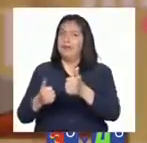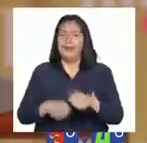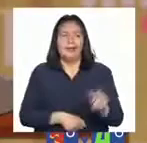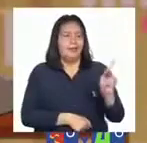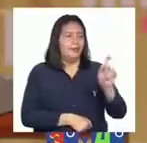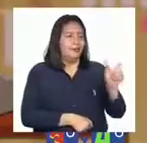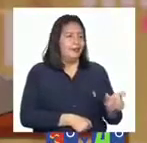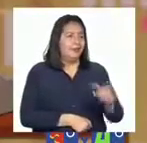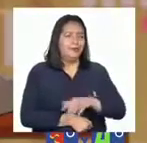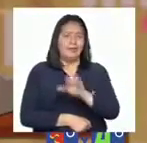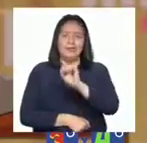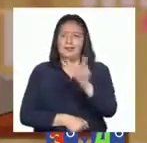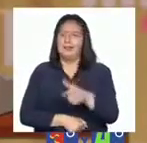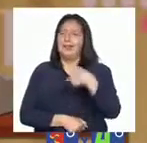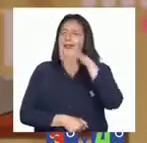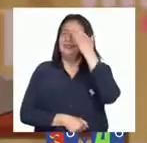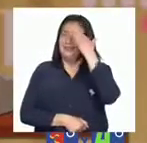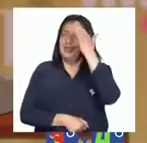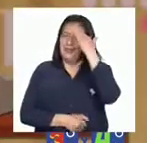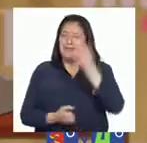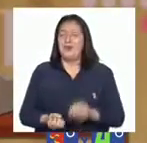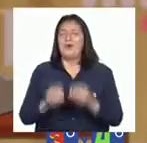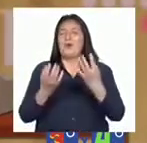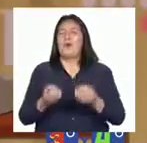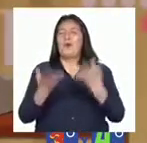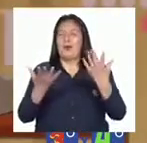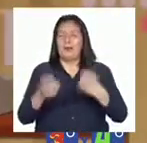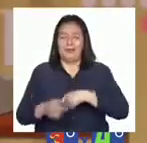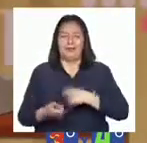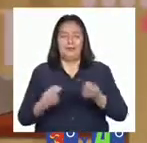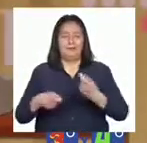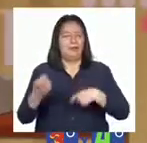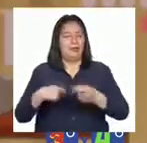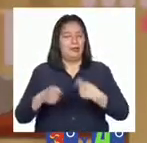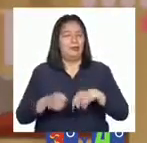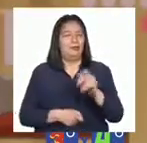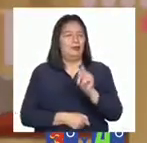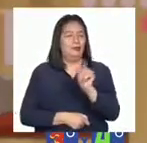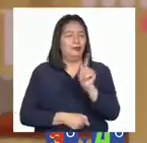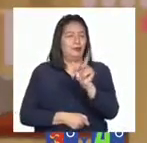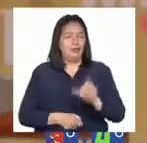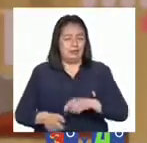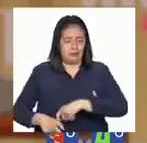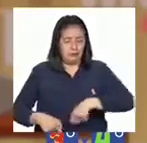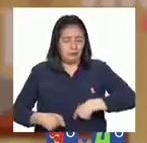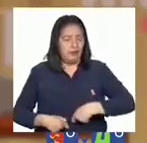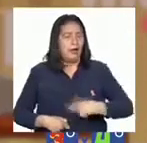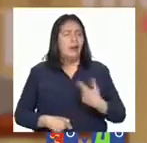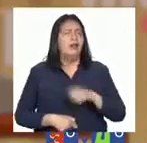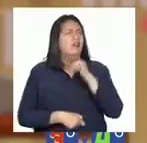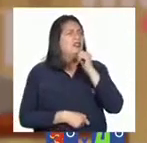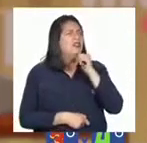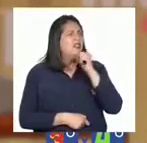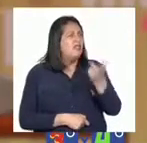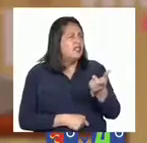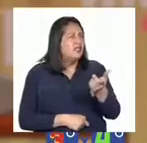Quilla y Sisa han averiguado cuántas fajas vendió Sisa. ¿Qué es lo que falta para completar todos los